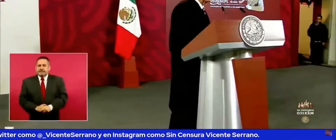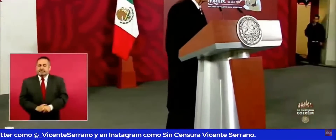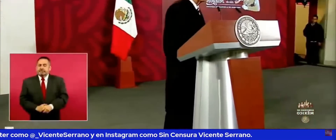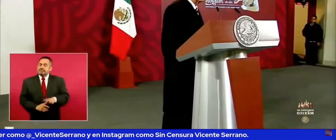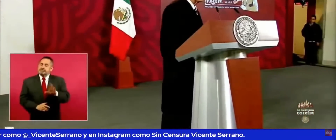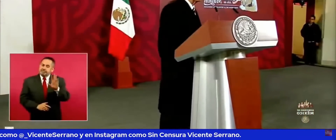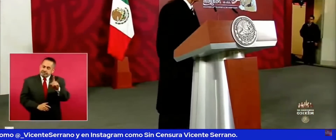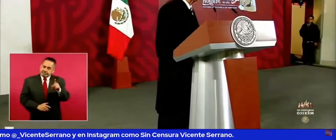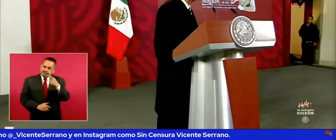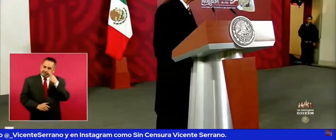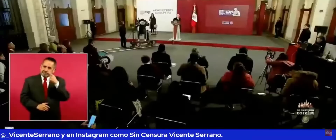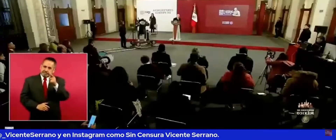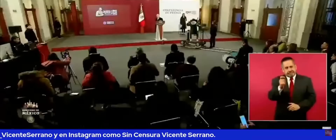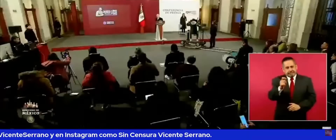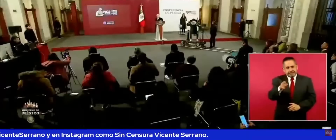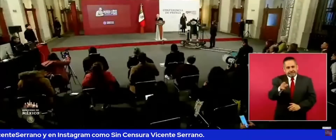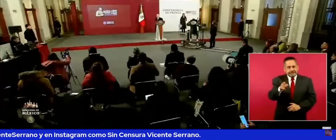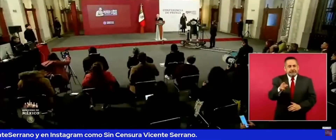Está